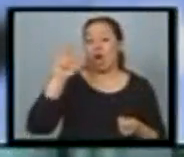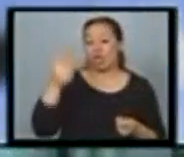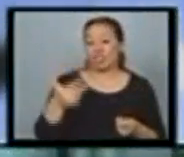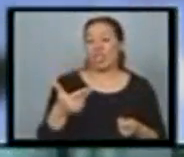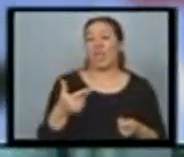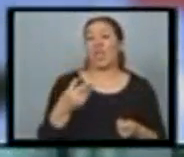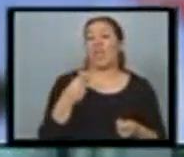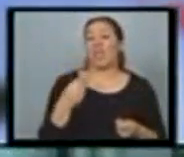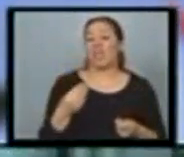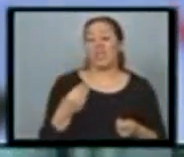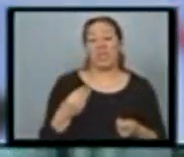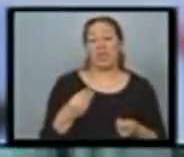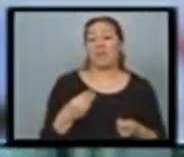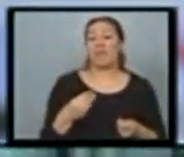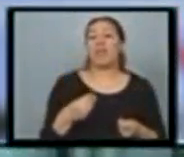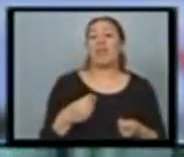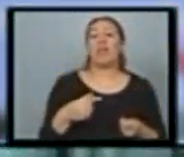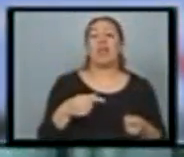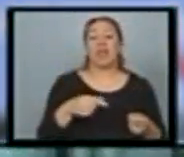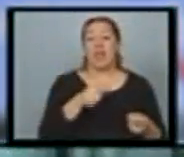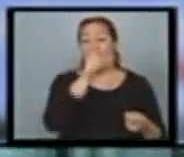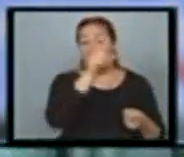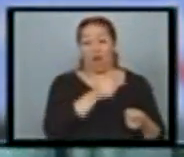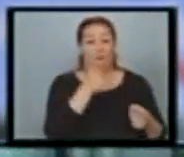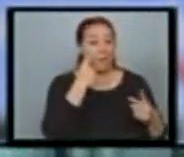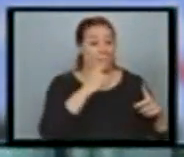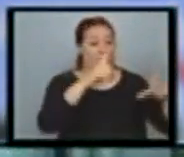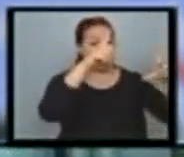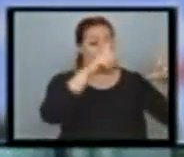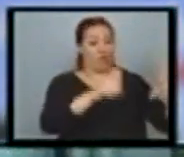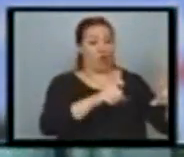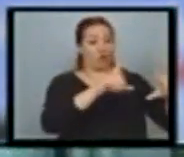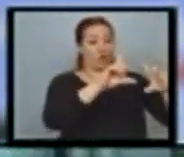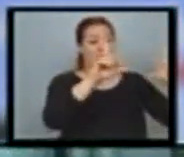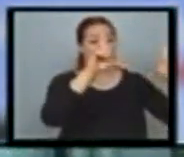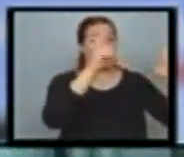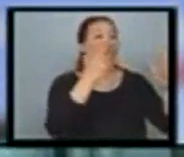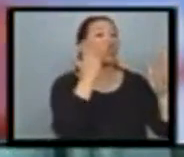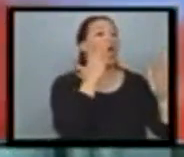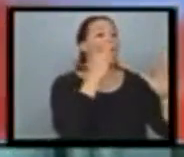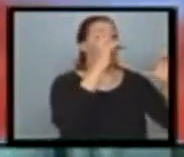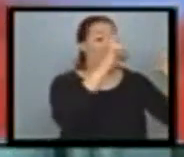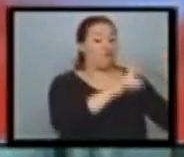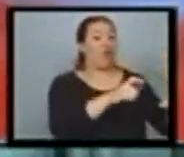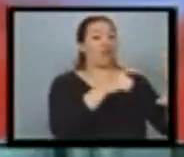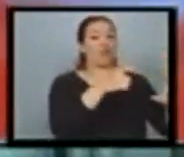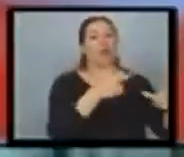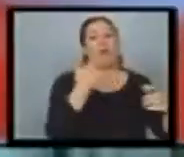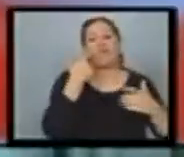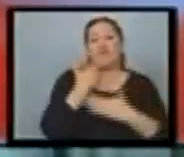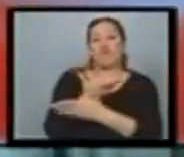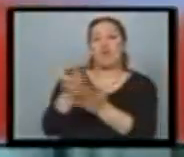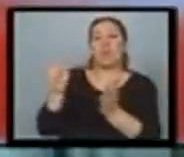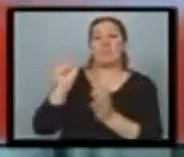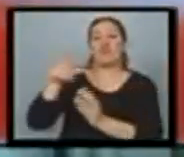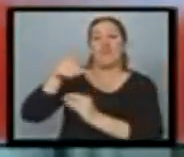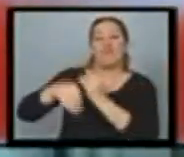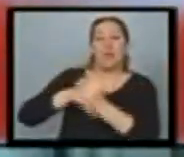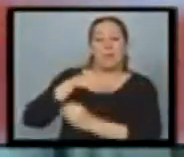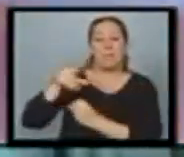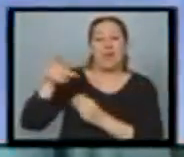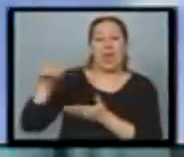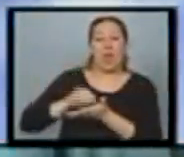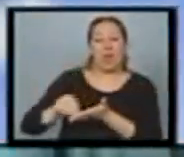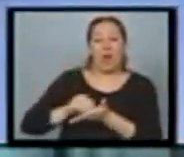es sacarle fotos a este joven. ¿Y qué hicieron con esas fotos? Las distribuyeron en todo el entorno de Burlando, además de darle la